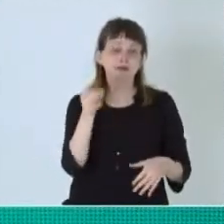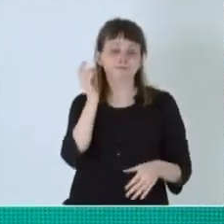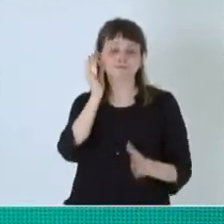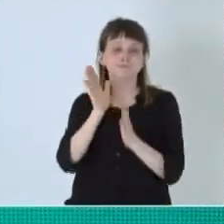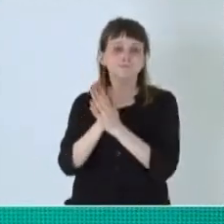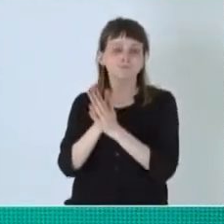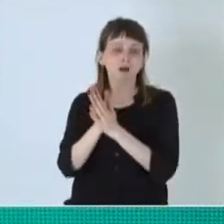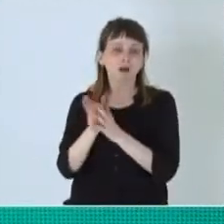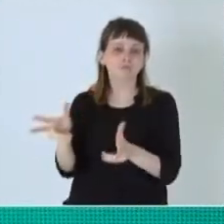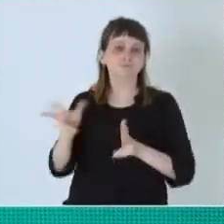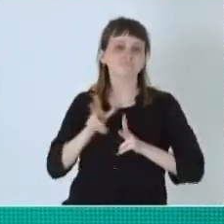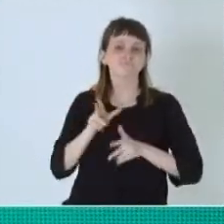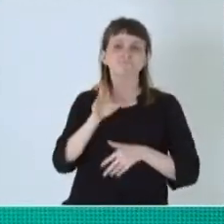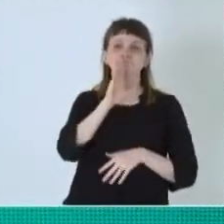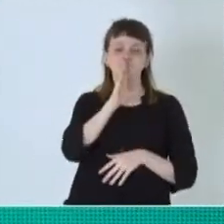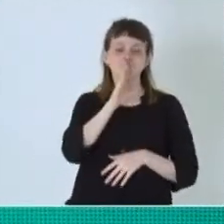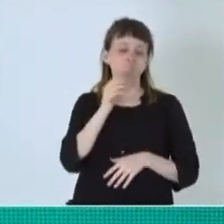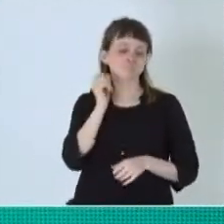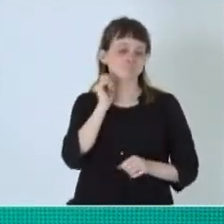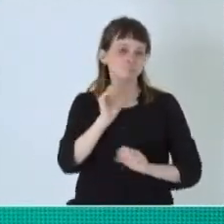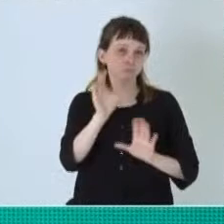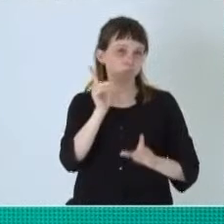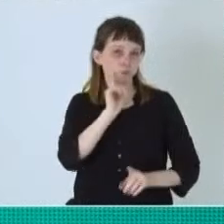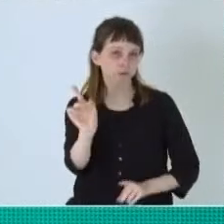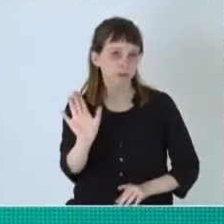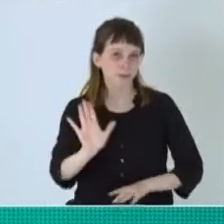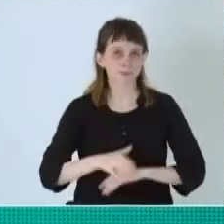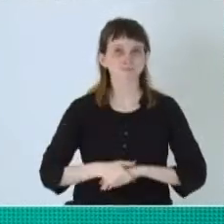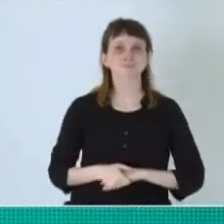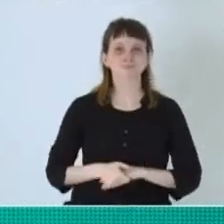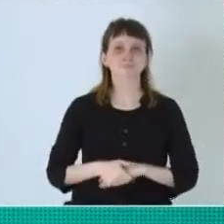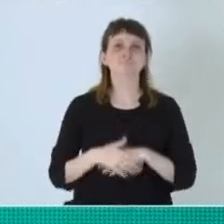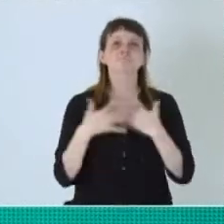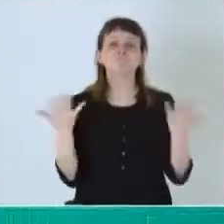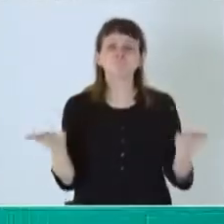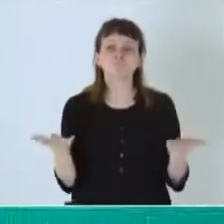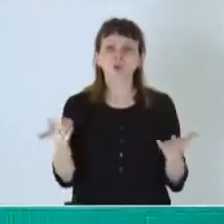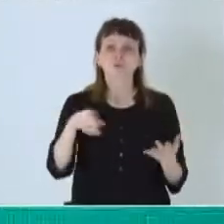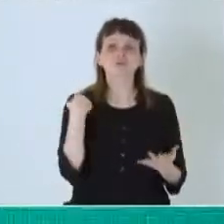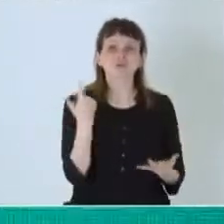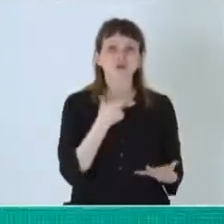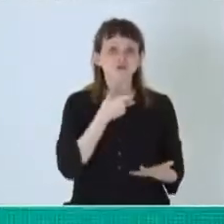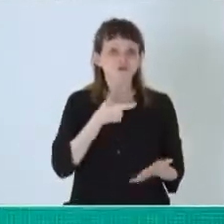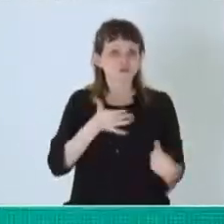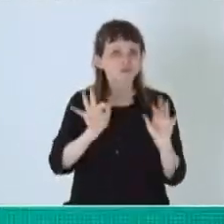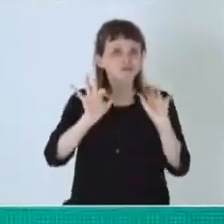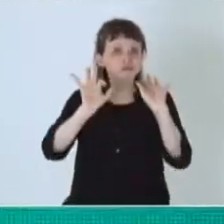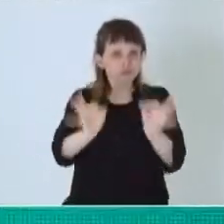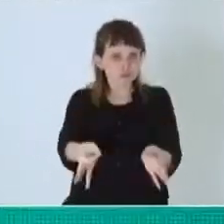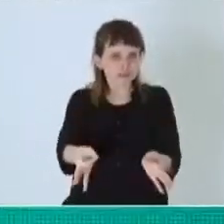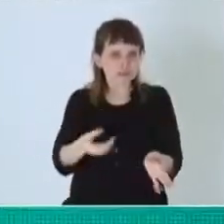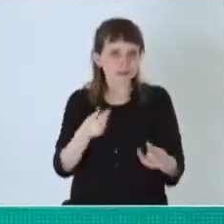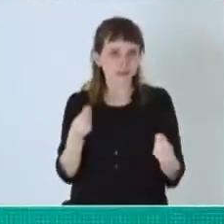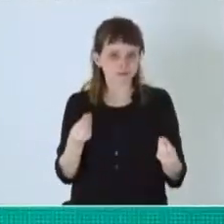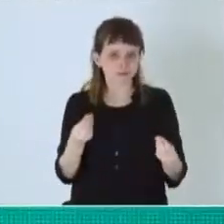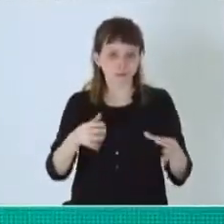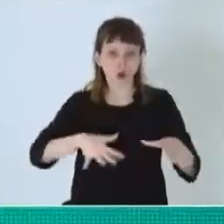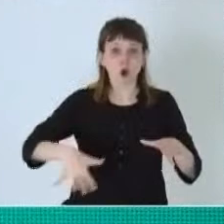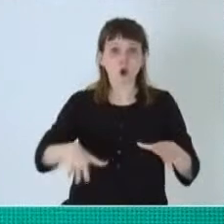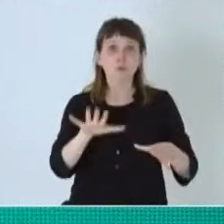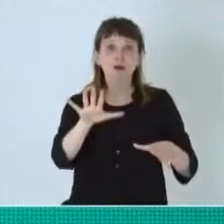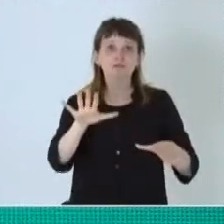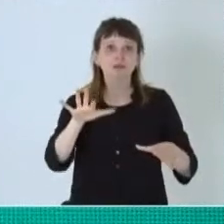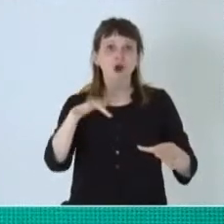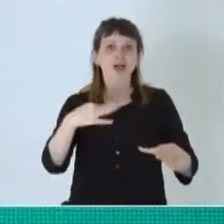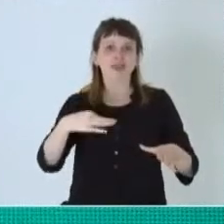tenía claro pero lo que necesitamos realmente nosotros los vecinos es que sacar la comuna a la